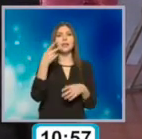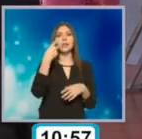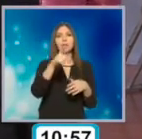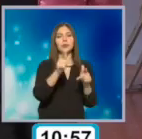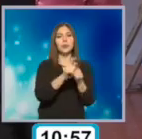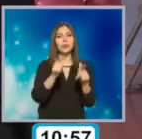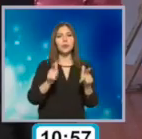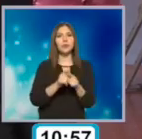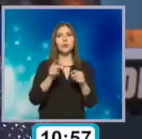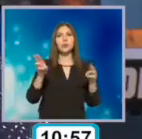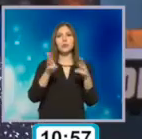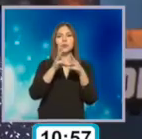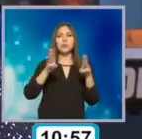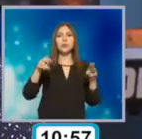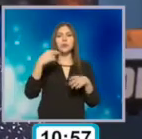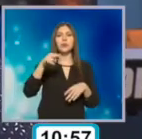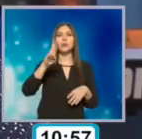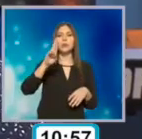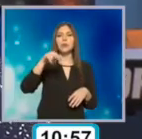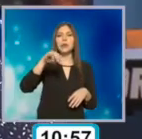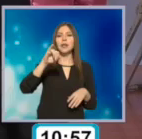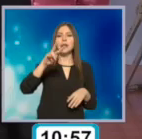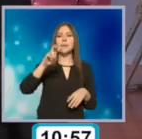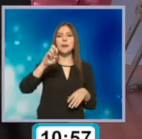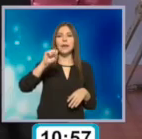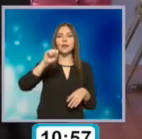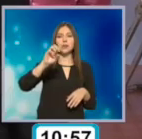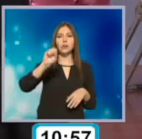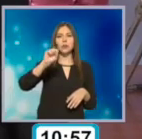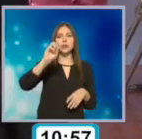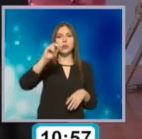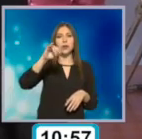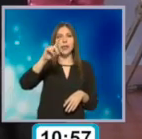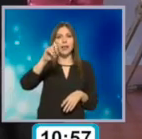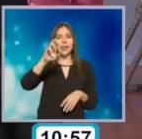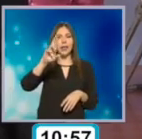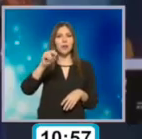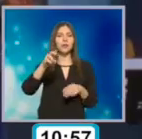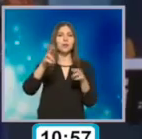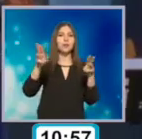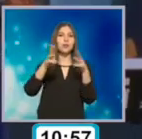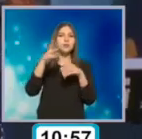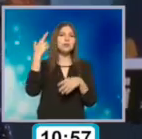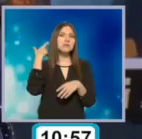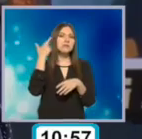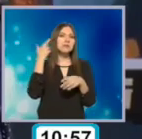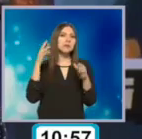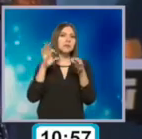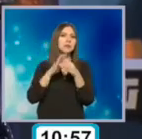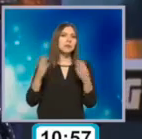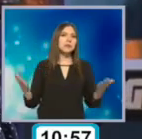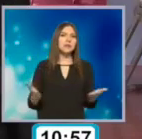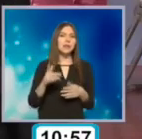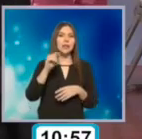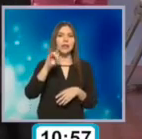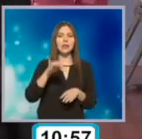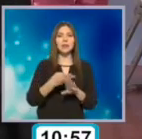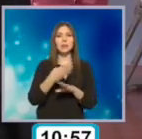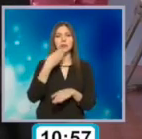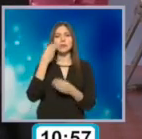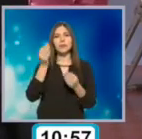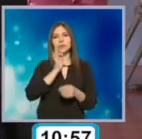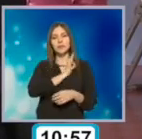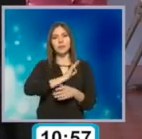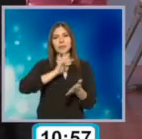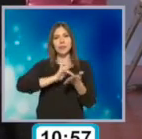de la música, del universo, como le llaman ustedes, sonidero, de esta mezcla de ritmos, pues ahora sí que latinos, y que les ha funcionado muy bien. Muchas felicidades.